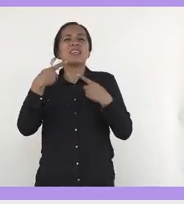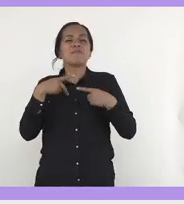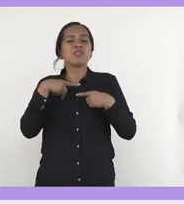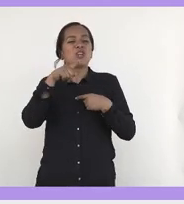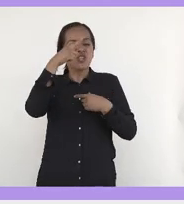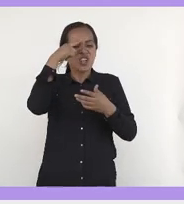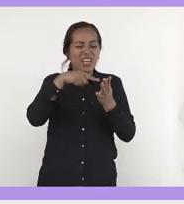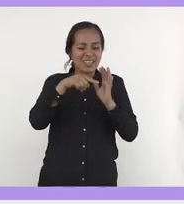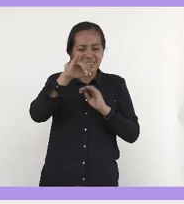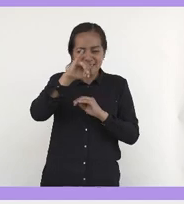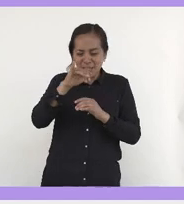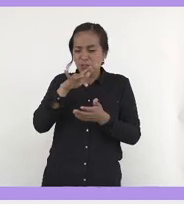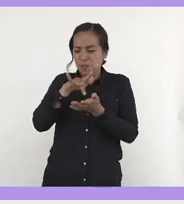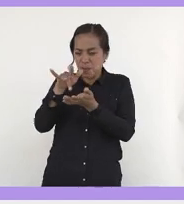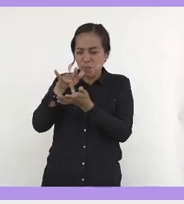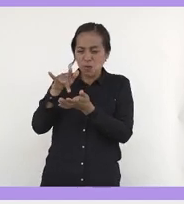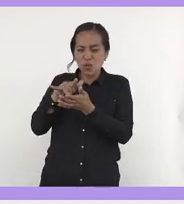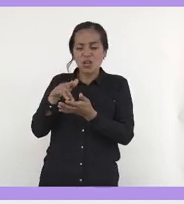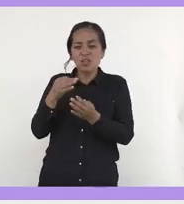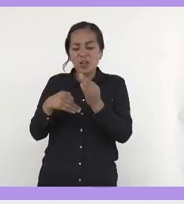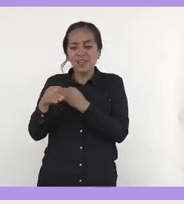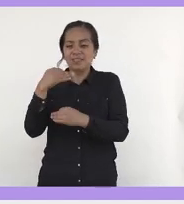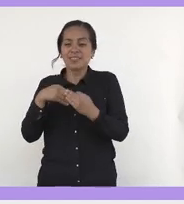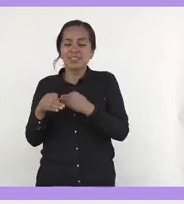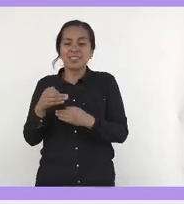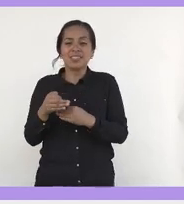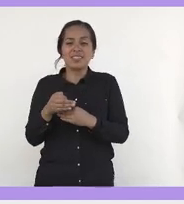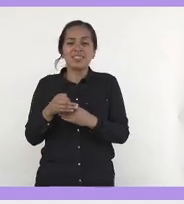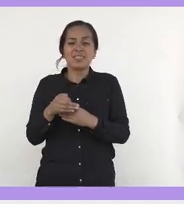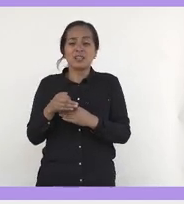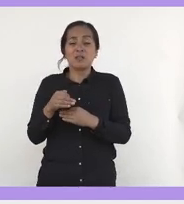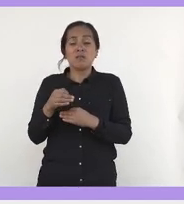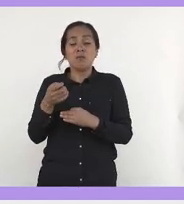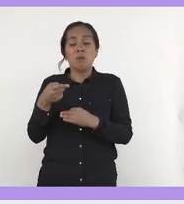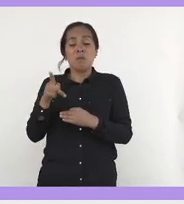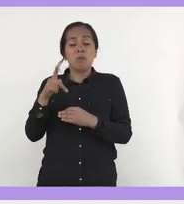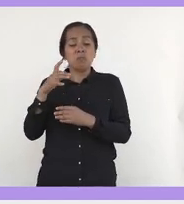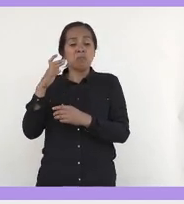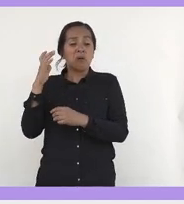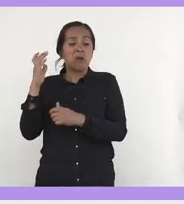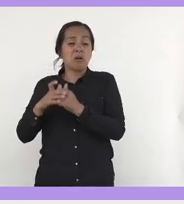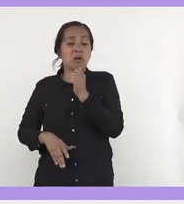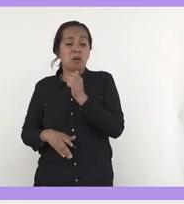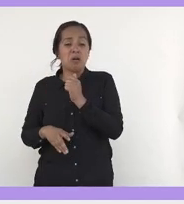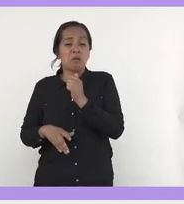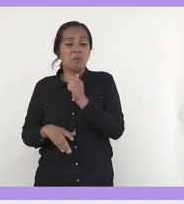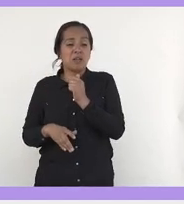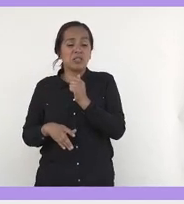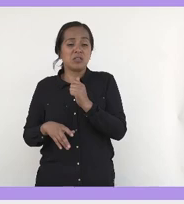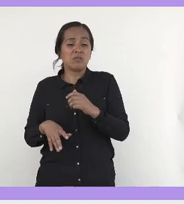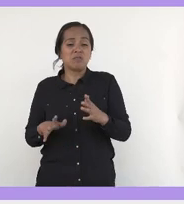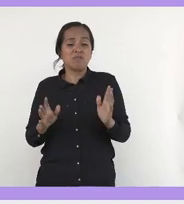te dicen yo te creo todo yo Y de alguna forma terminas sin darte cuenta vendiendo